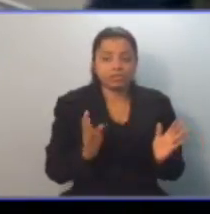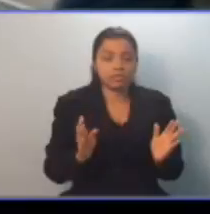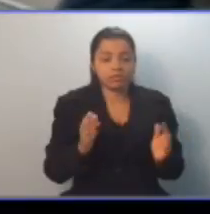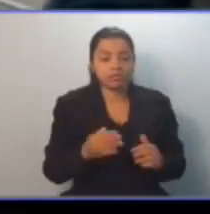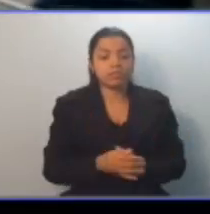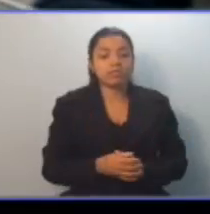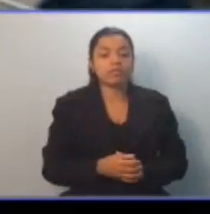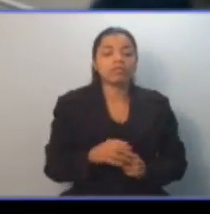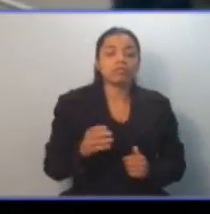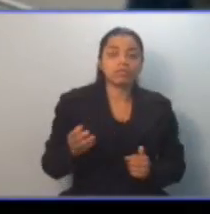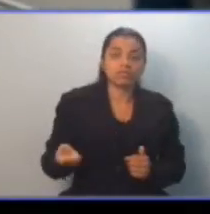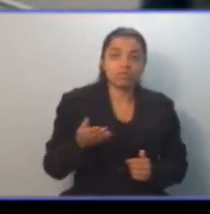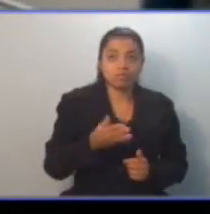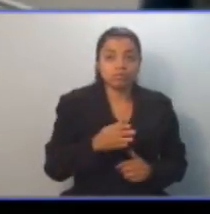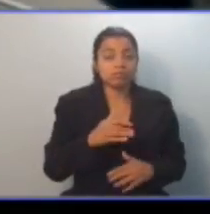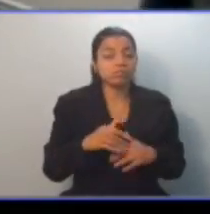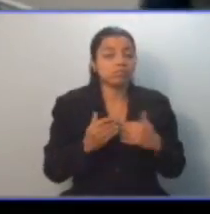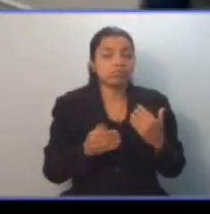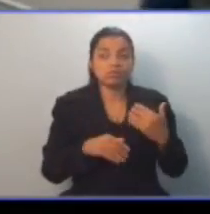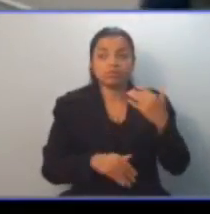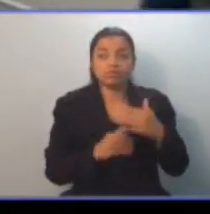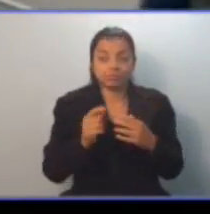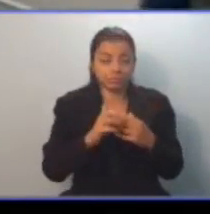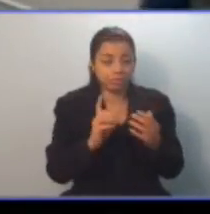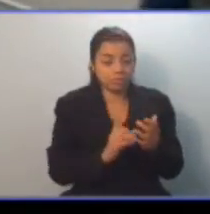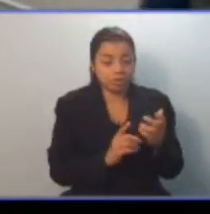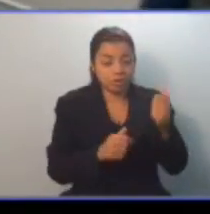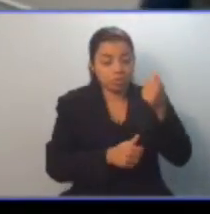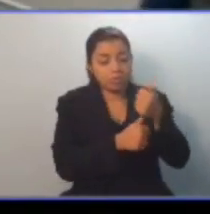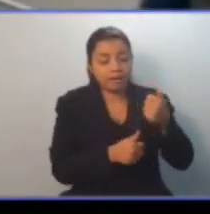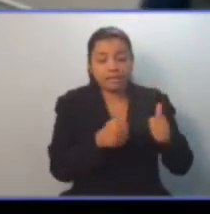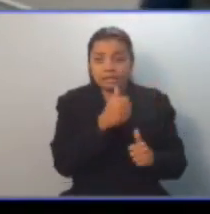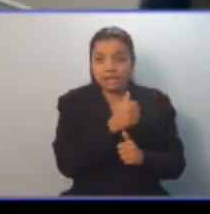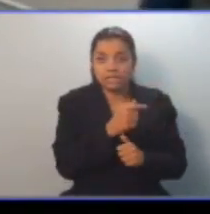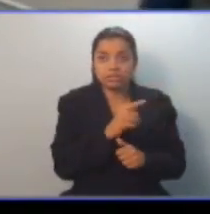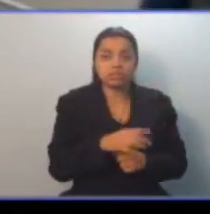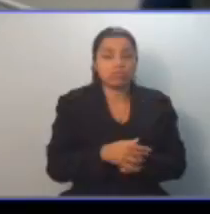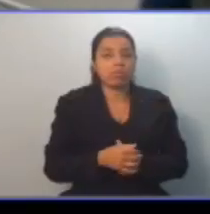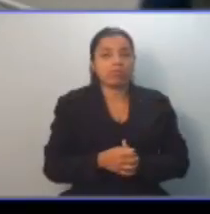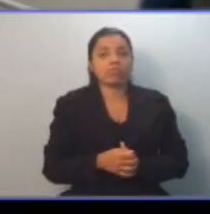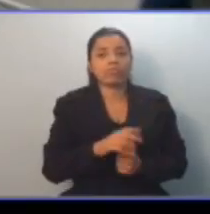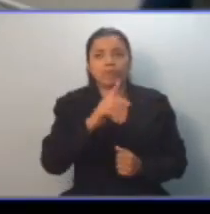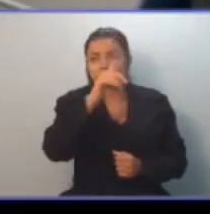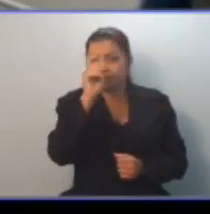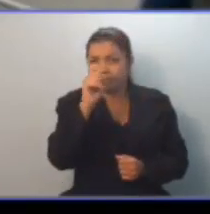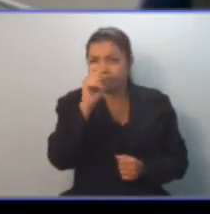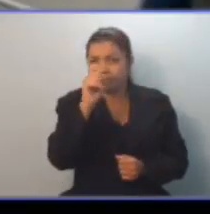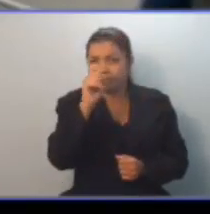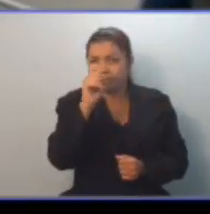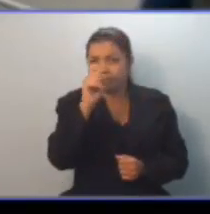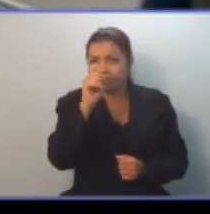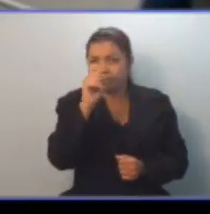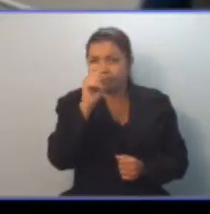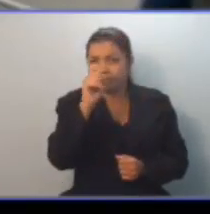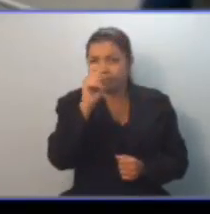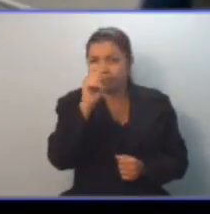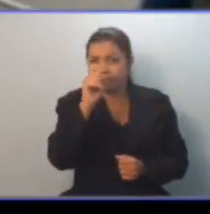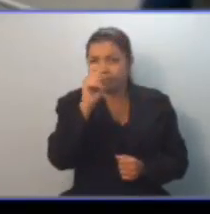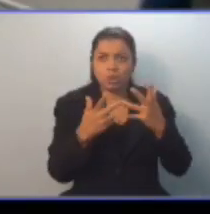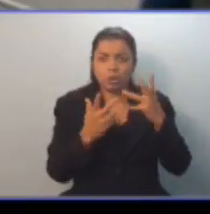y en la cual se inhabilitó a los diputados suplentes? La pregunta, ¿Se rompe el principio de